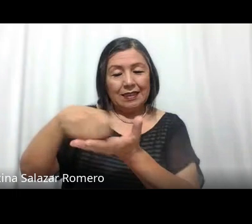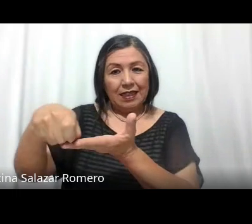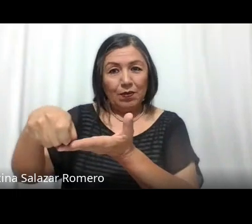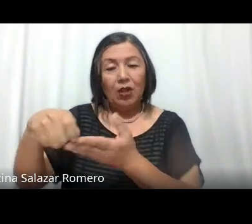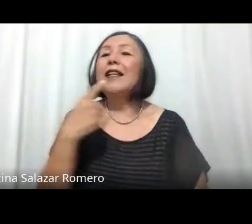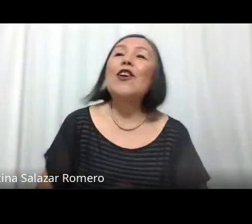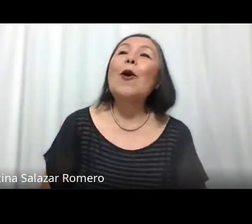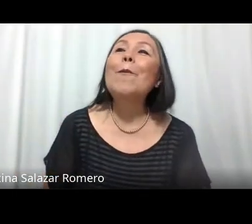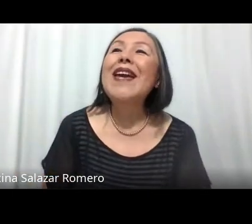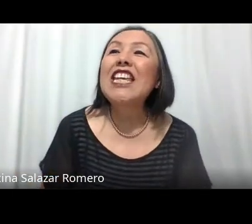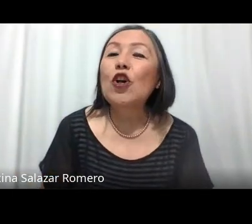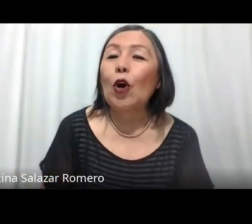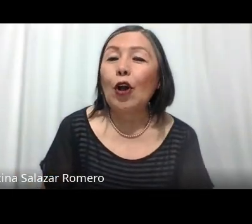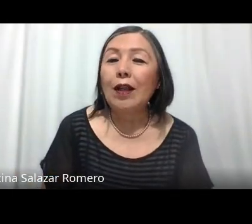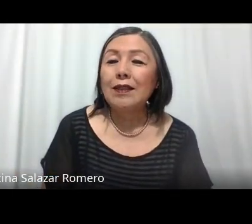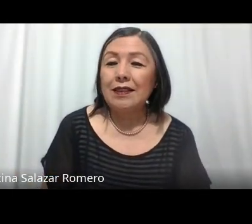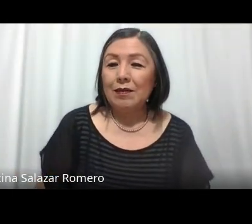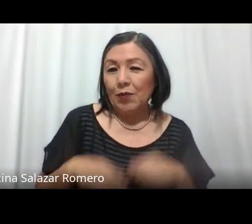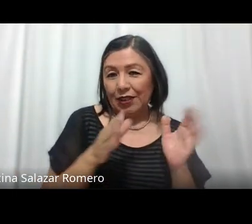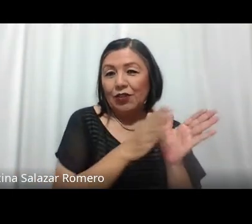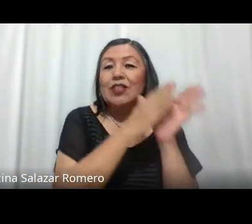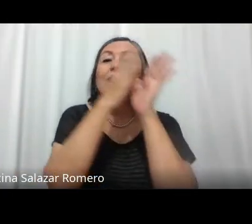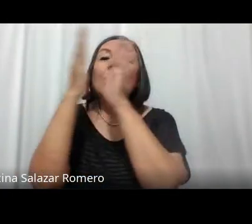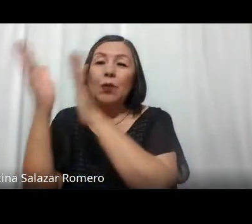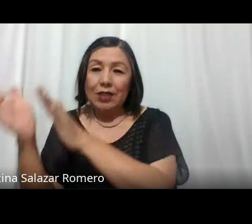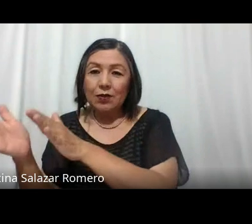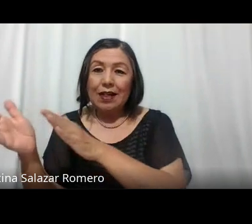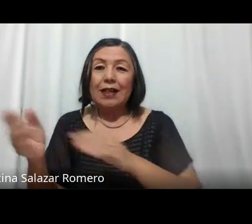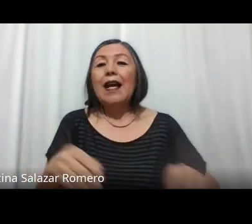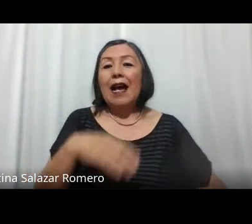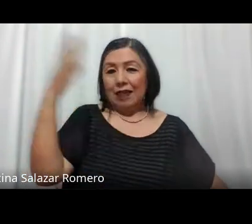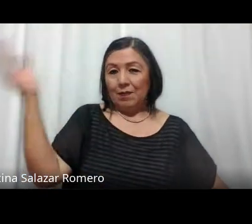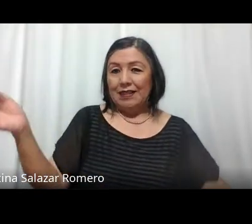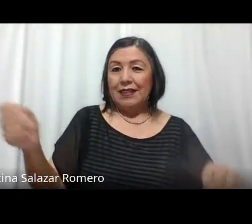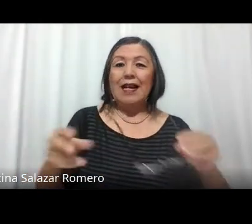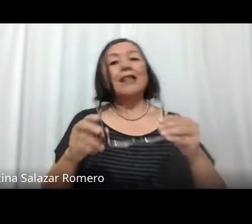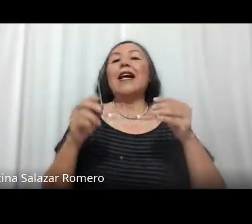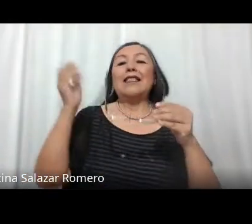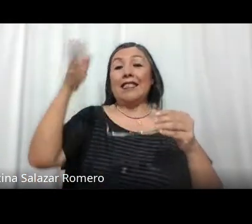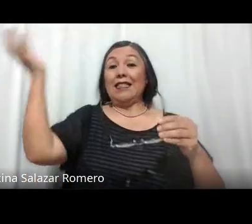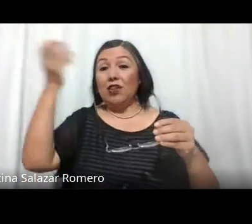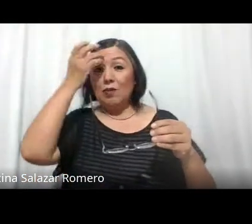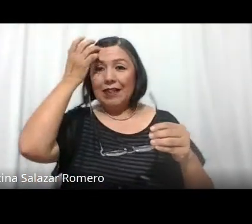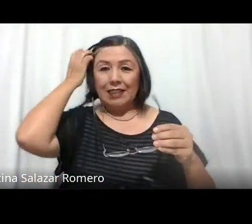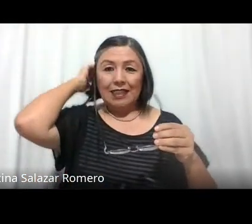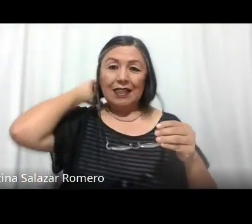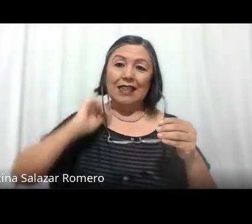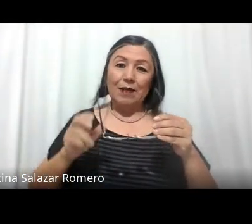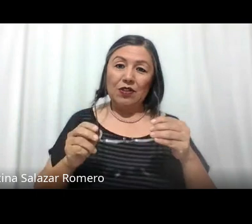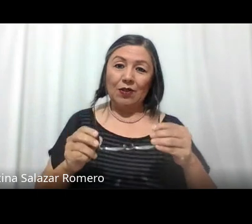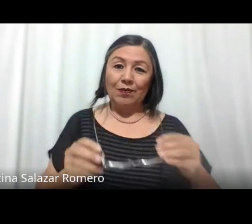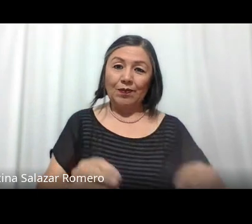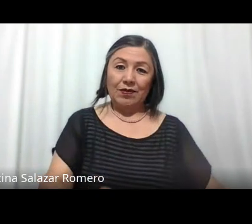Y la escribo y le digo México, ¿sí? Porque entonces yo lo voy a ayudar a que pase al siguiente idioma, que es